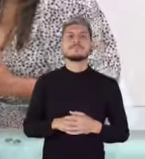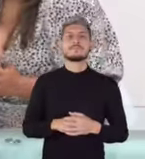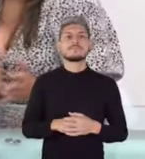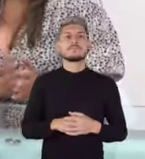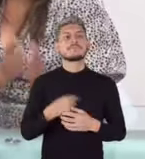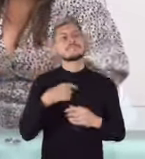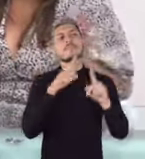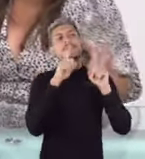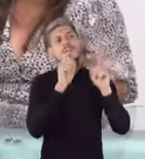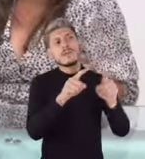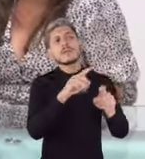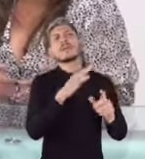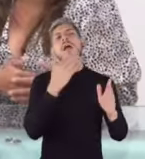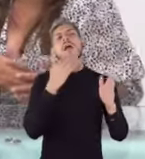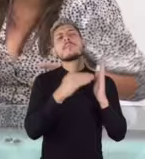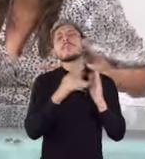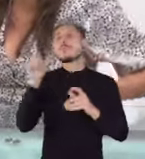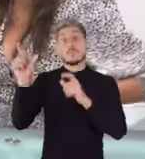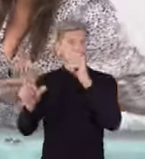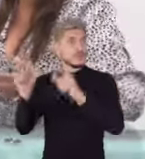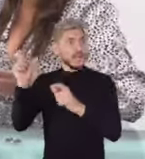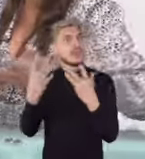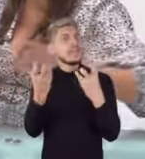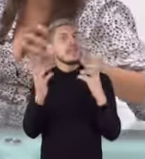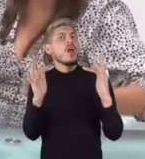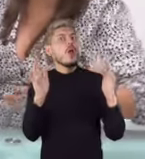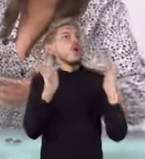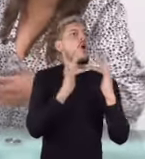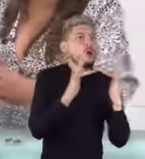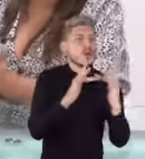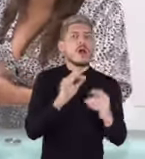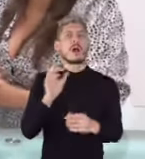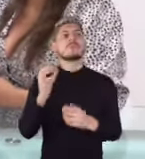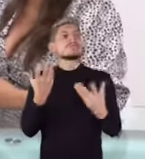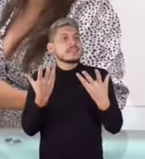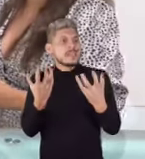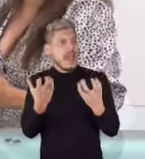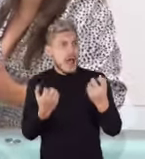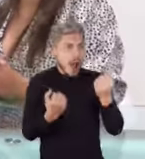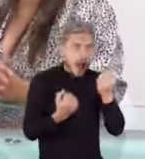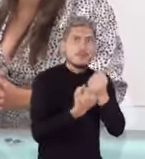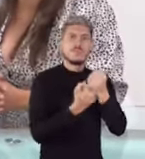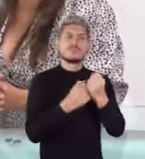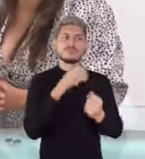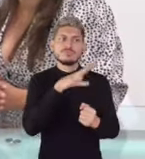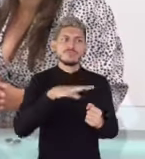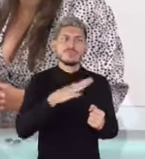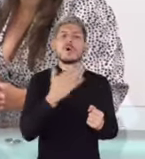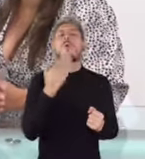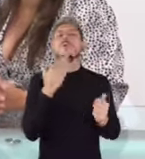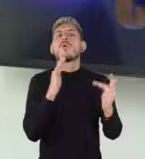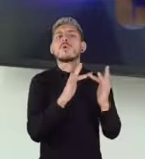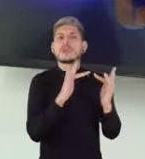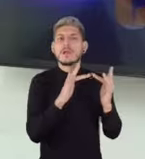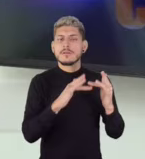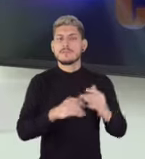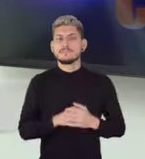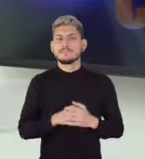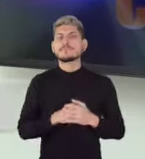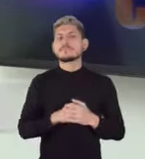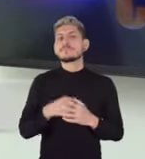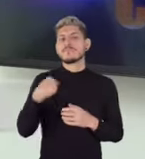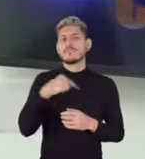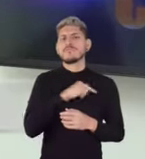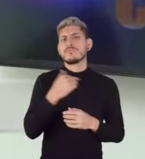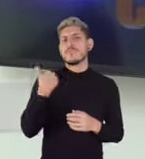Estefanía, si la gente quiere ubicarte, si hay otras personas que quieren sumarse a esta lucha, ¿cómo podrían contactarse contigo? Nosotros estamos en algunas